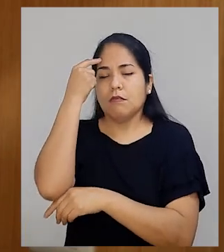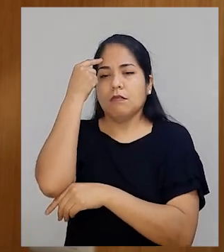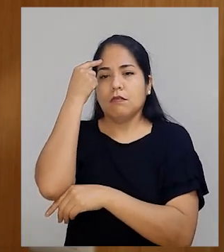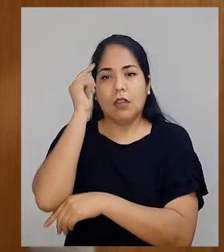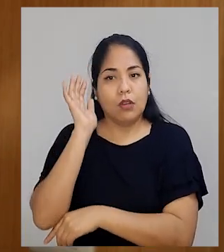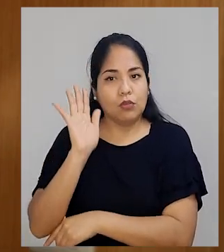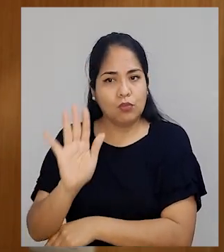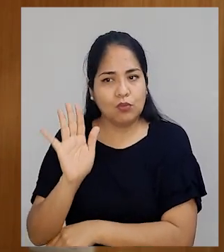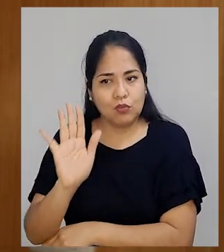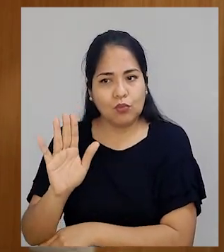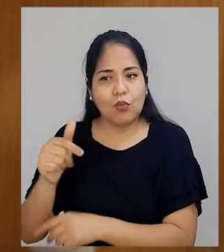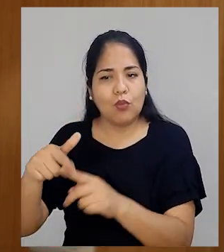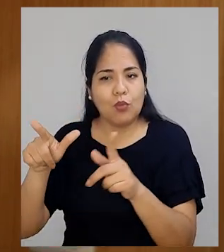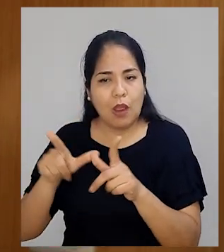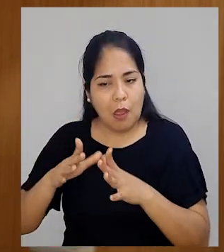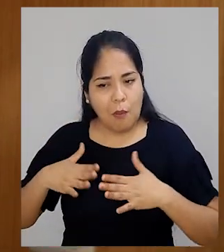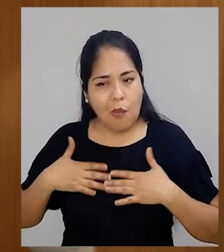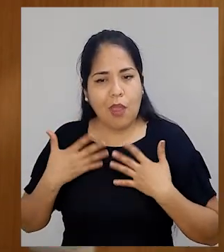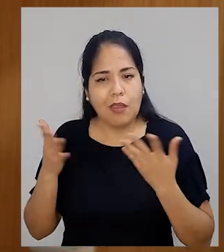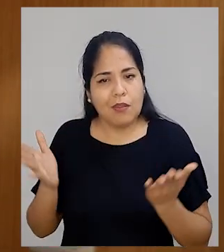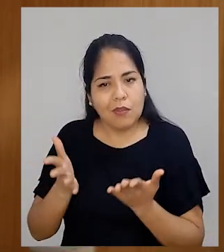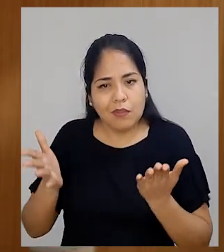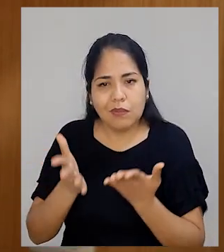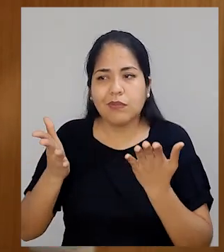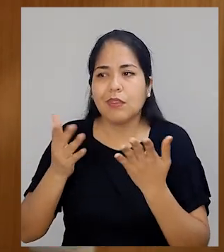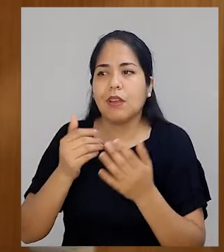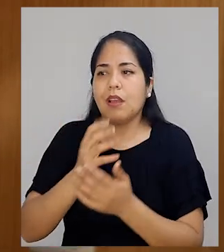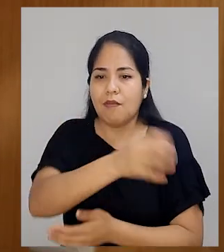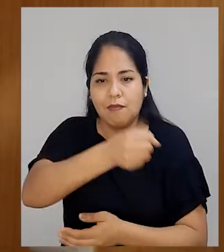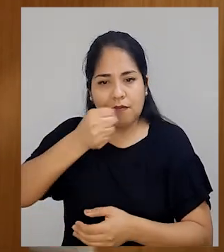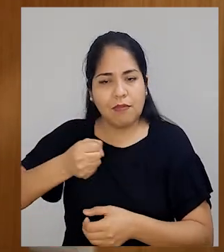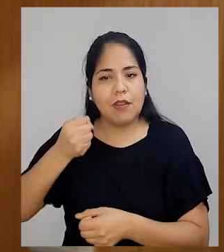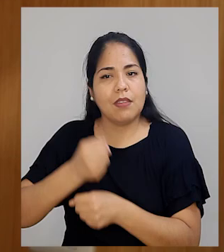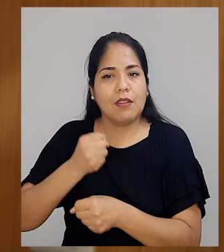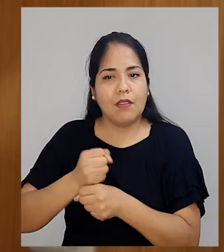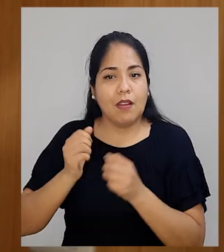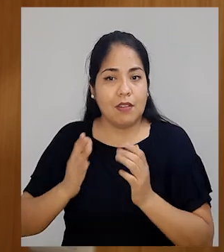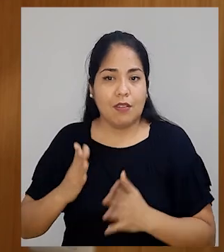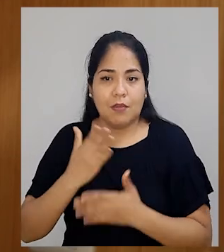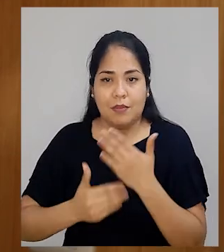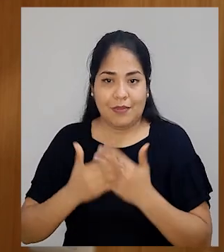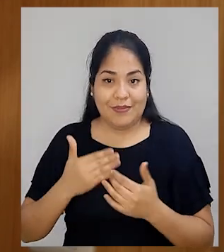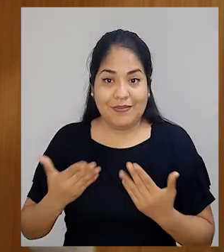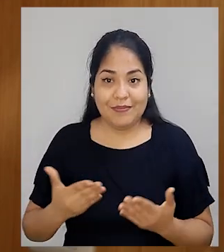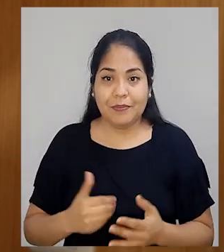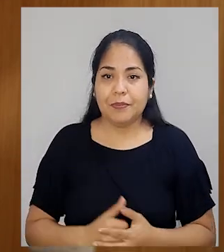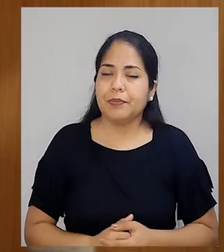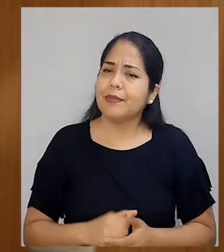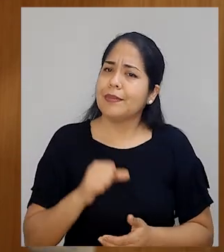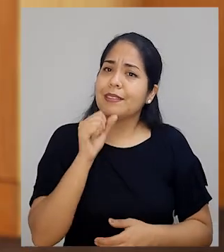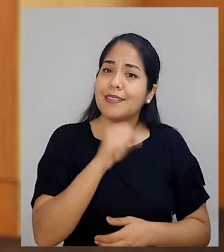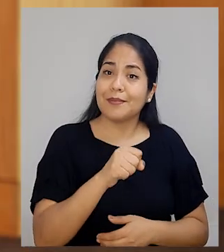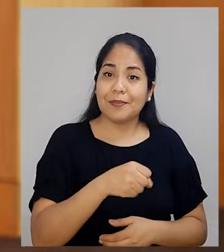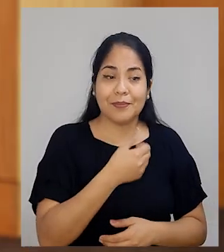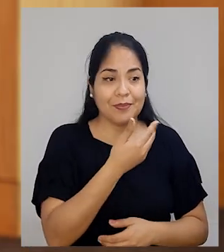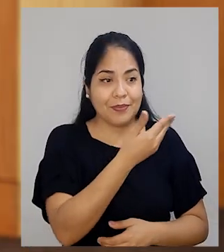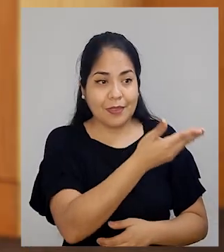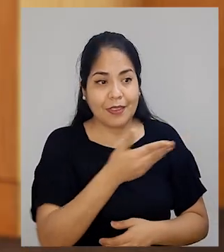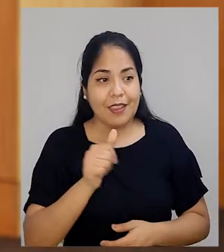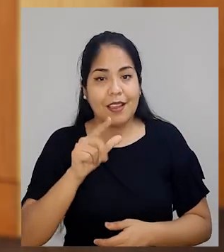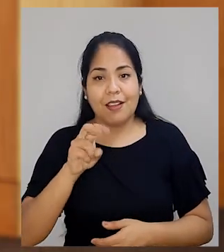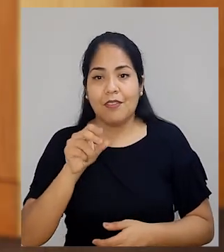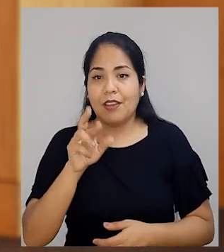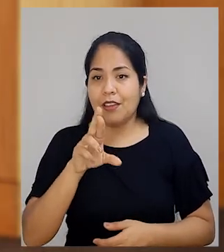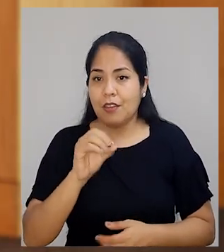¿no?, para que también desde su tribuna puedan fomentar la contratación laboral de estas personas con discapacidad. Bien, ha